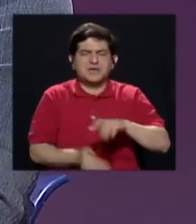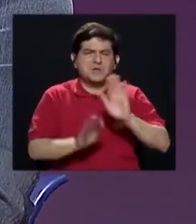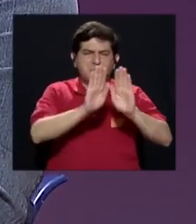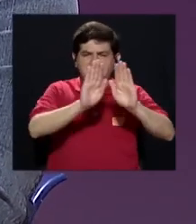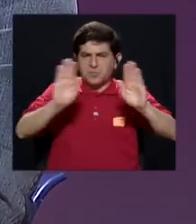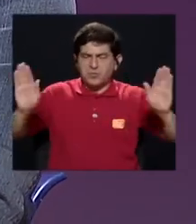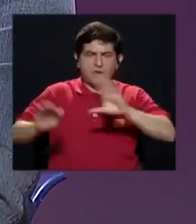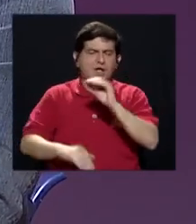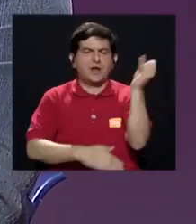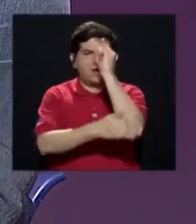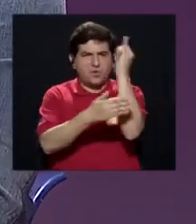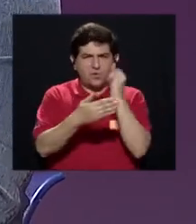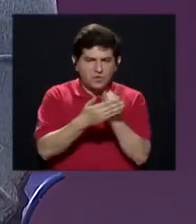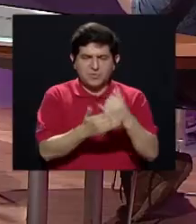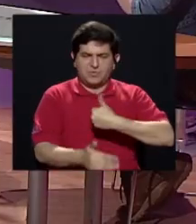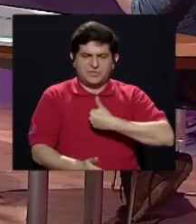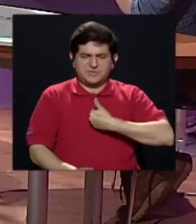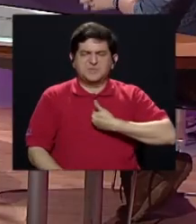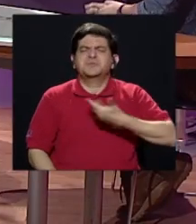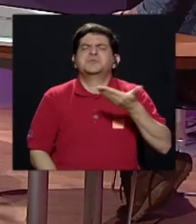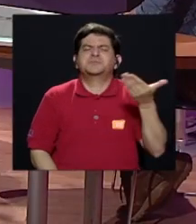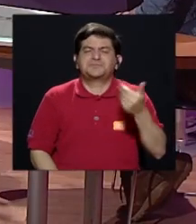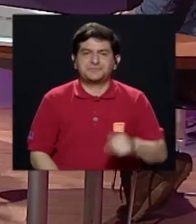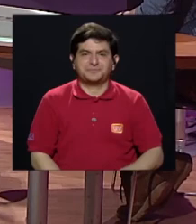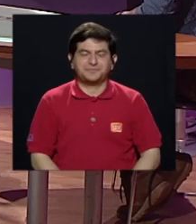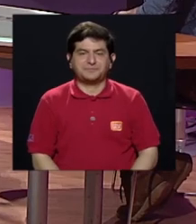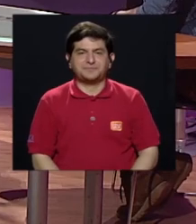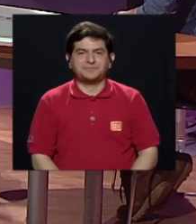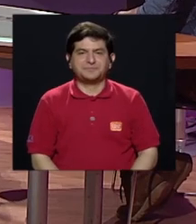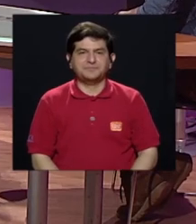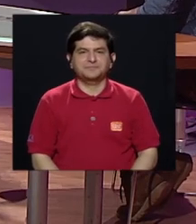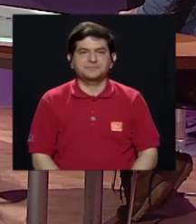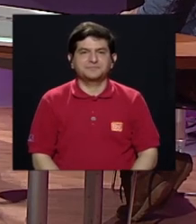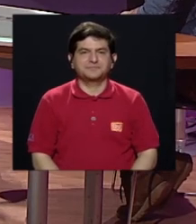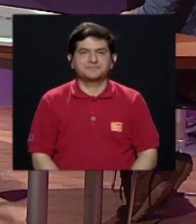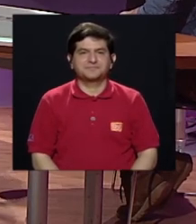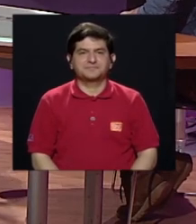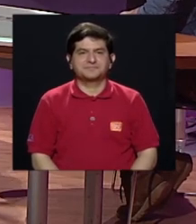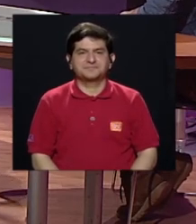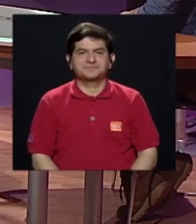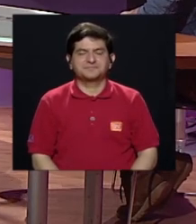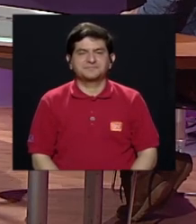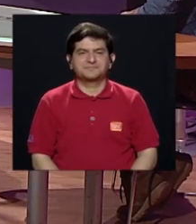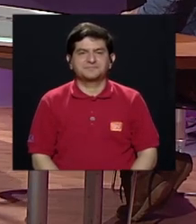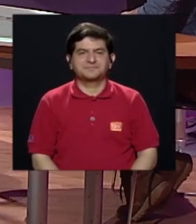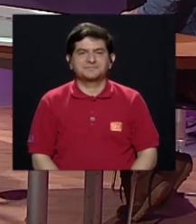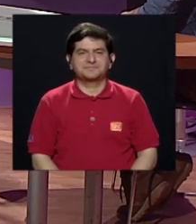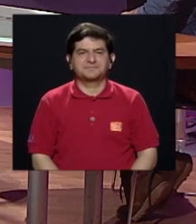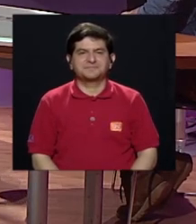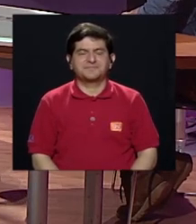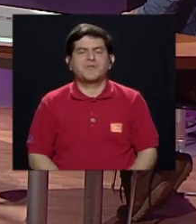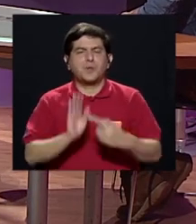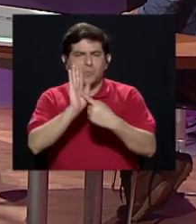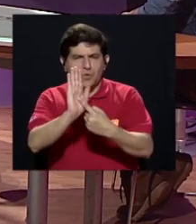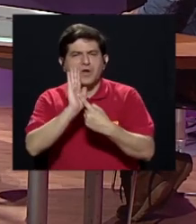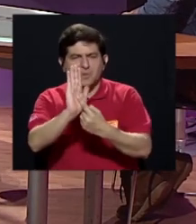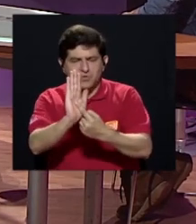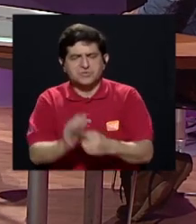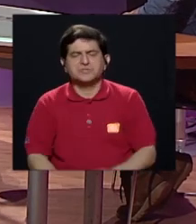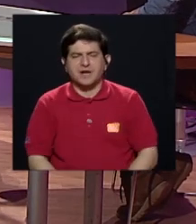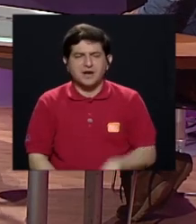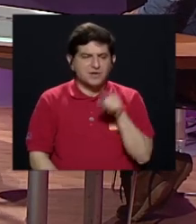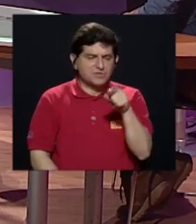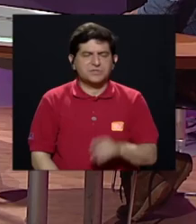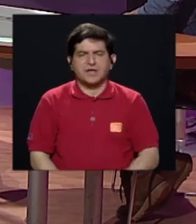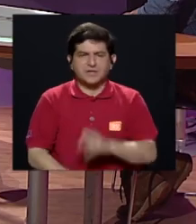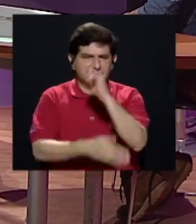que autorretratás. Claro. Bueno, voy a mostrarles un poquito los